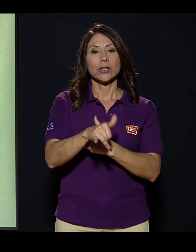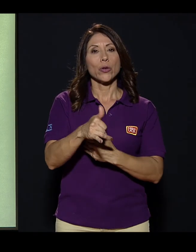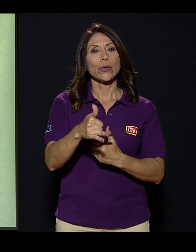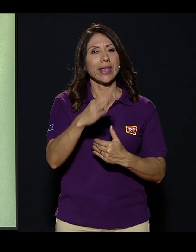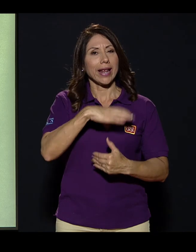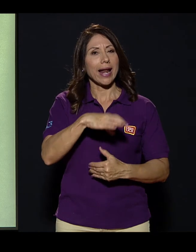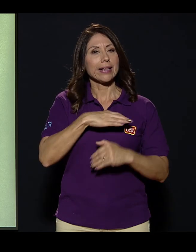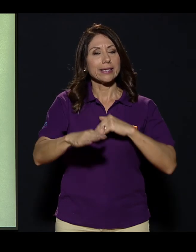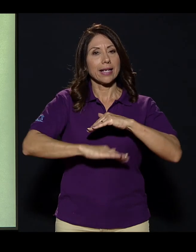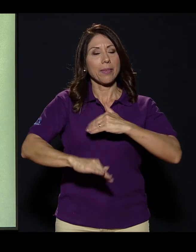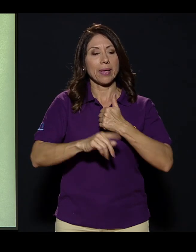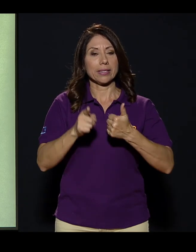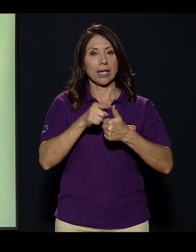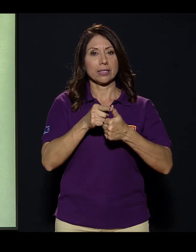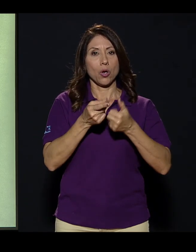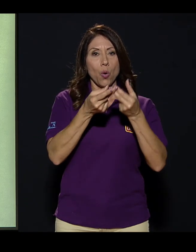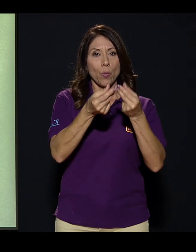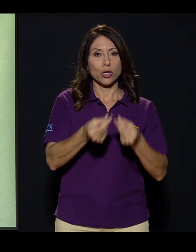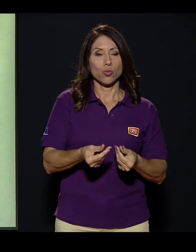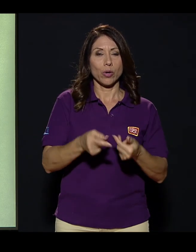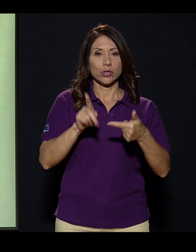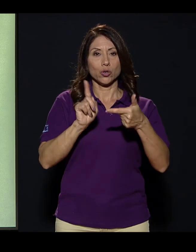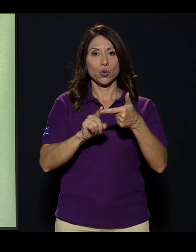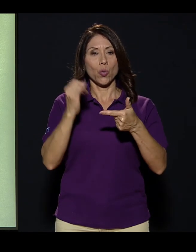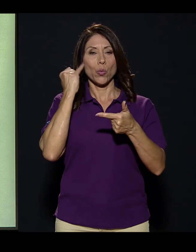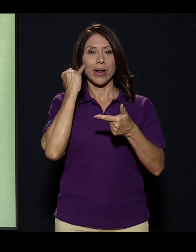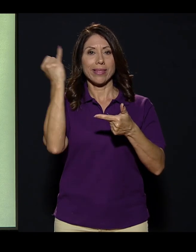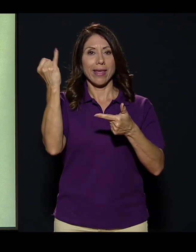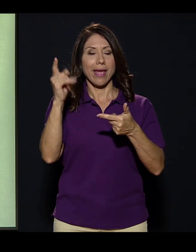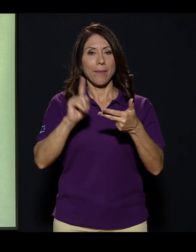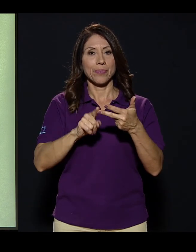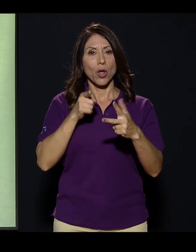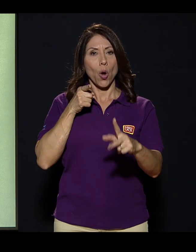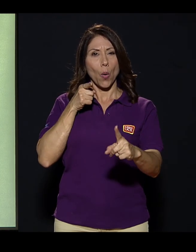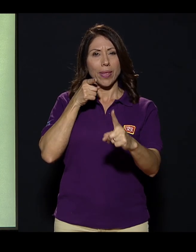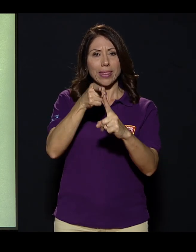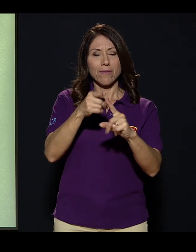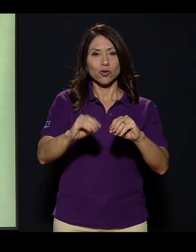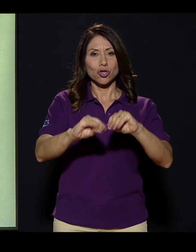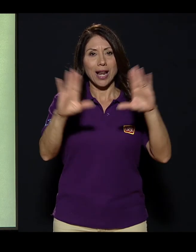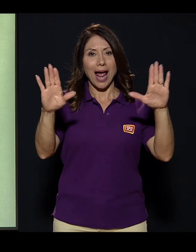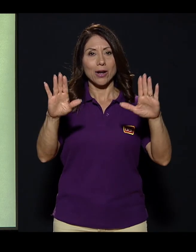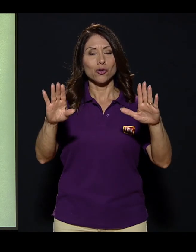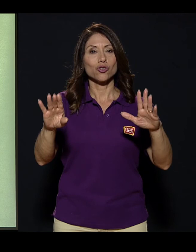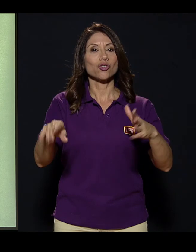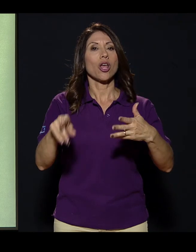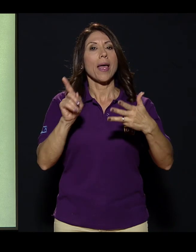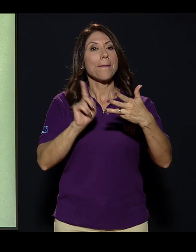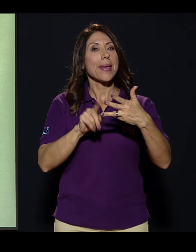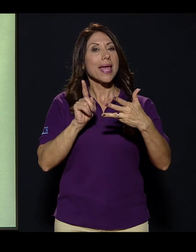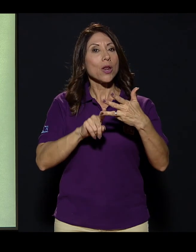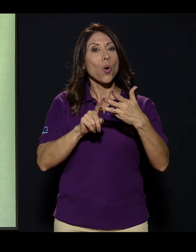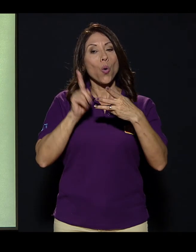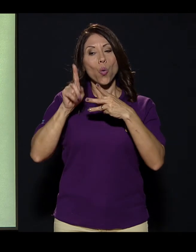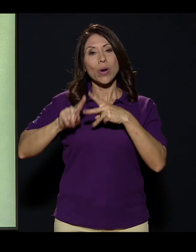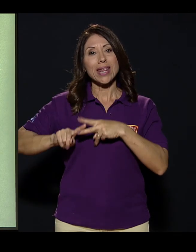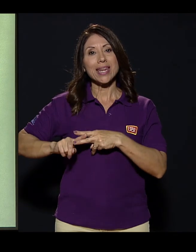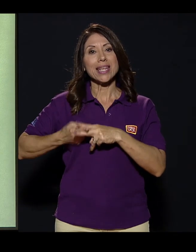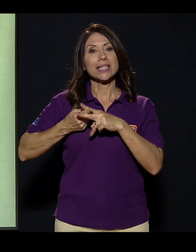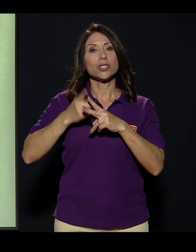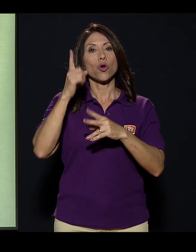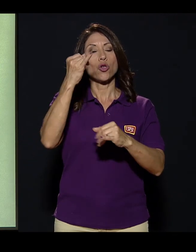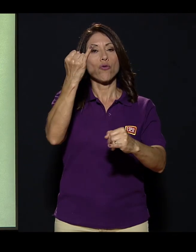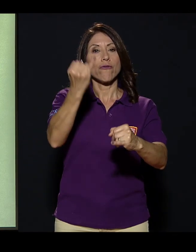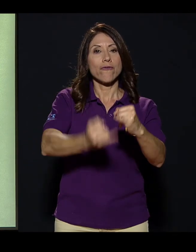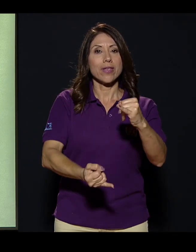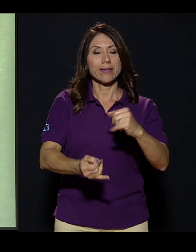sobre todo tiene un inicio y un fin. Eso es lo más importante para que estén claros de que es un proyecto. Es algo que